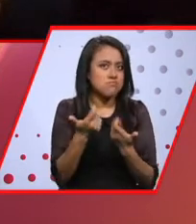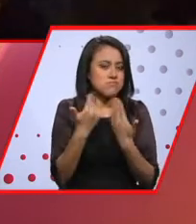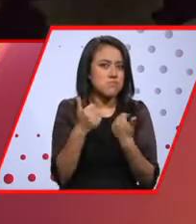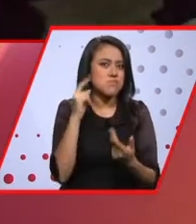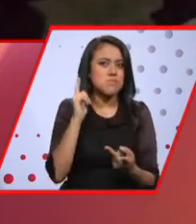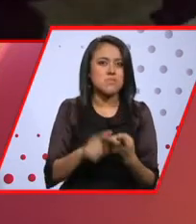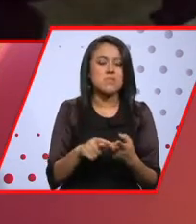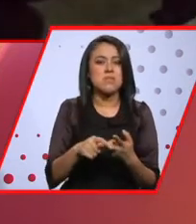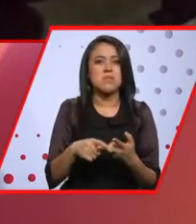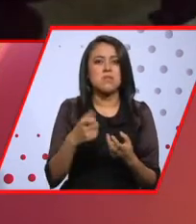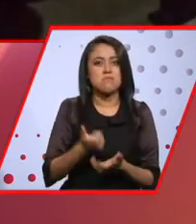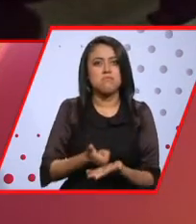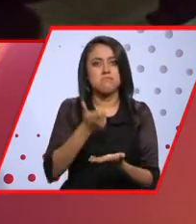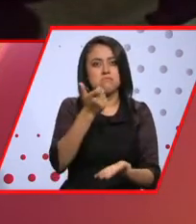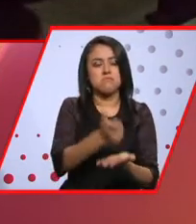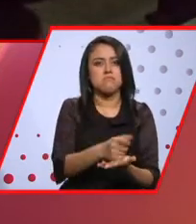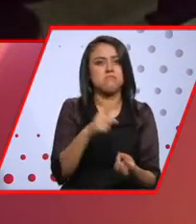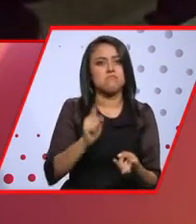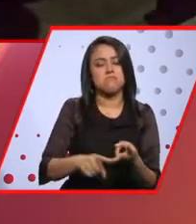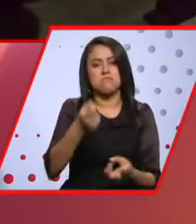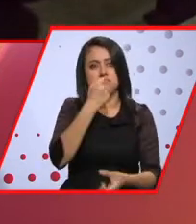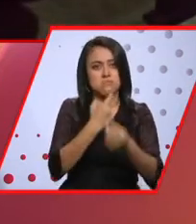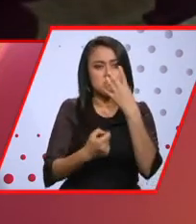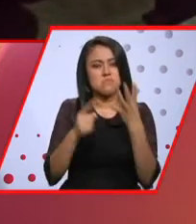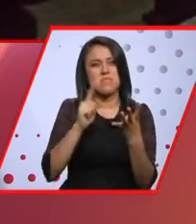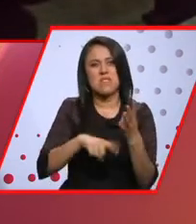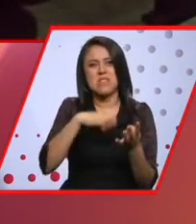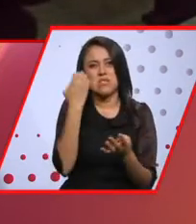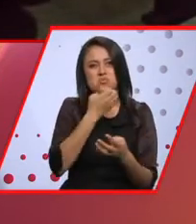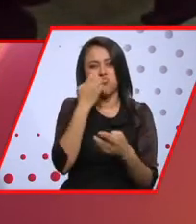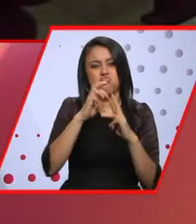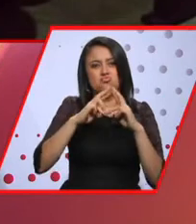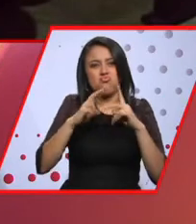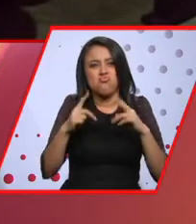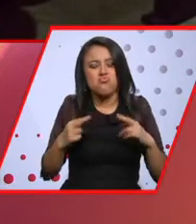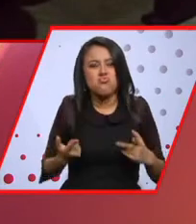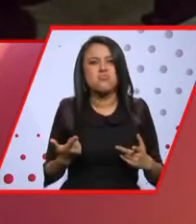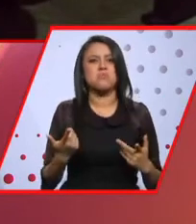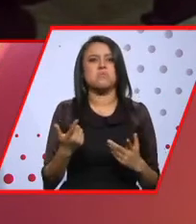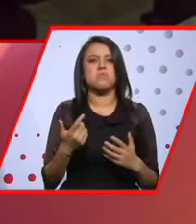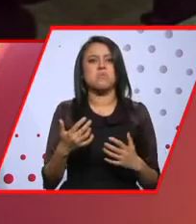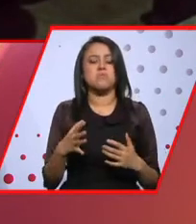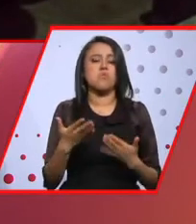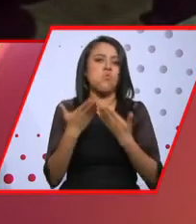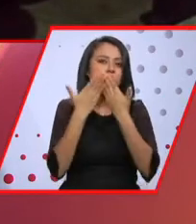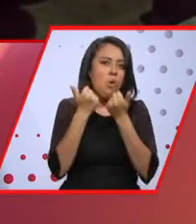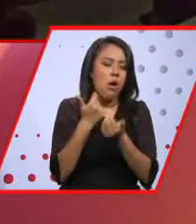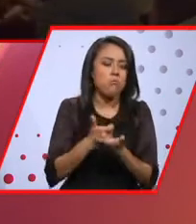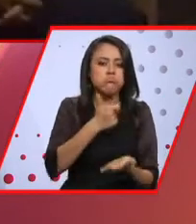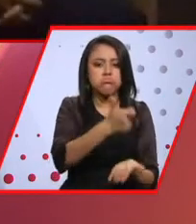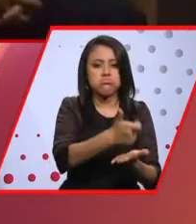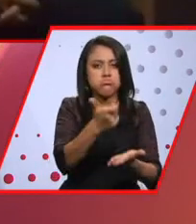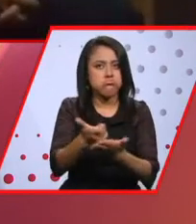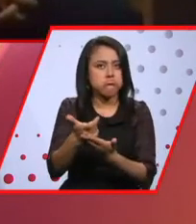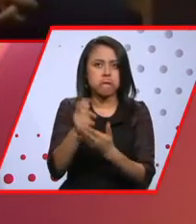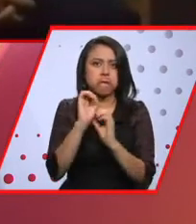sin pagar, medicinas sin comprar, escuelas cayéndose, falta de pago a los